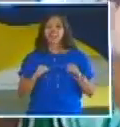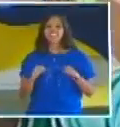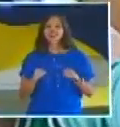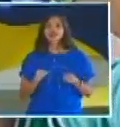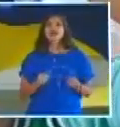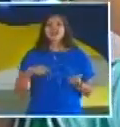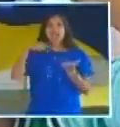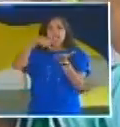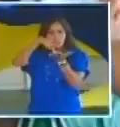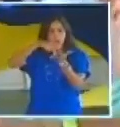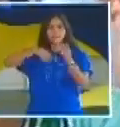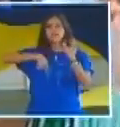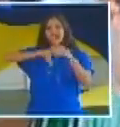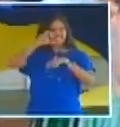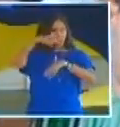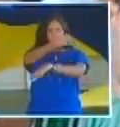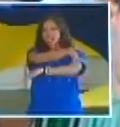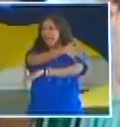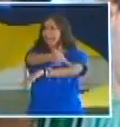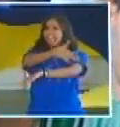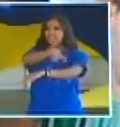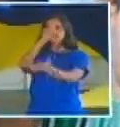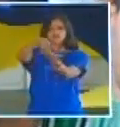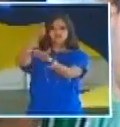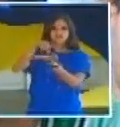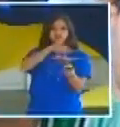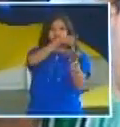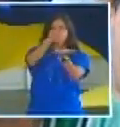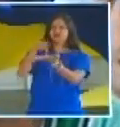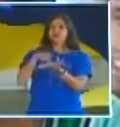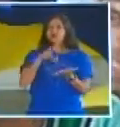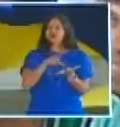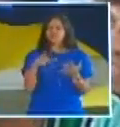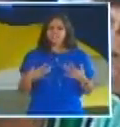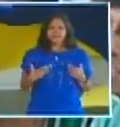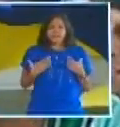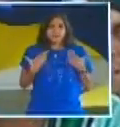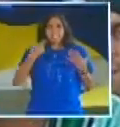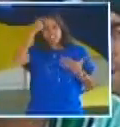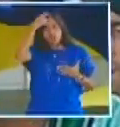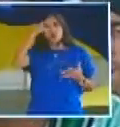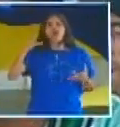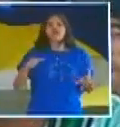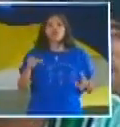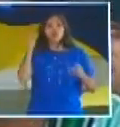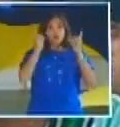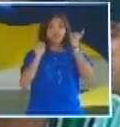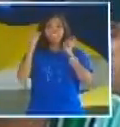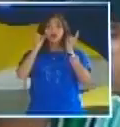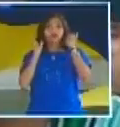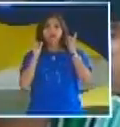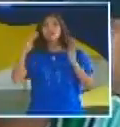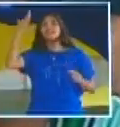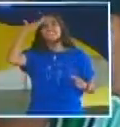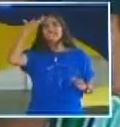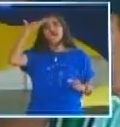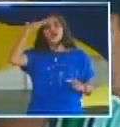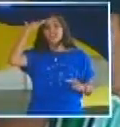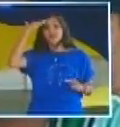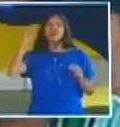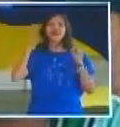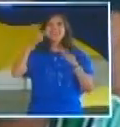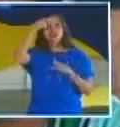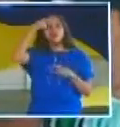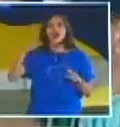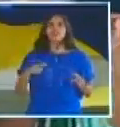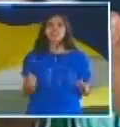hemos pateado calle, donde nos hemos llenado de pueblo, donde los hemos escuchado y sabemos que ese